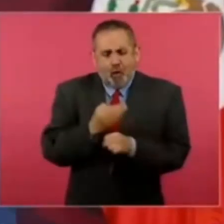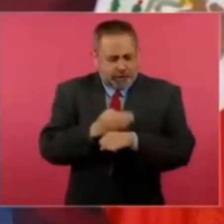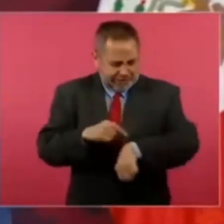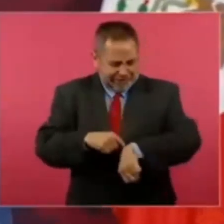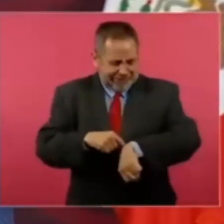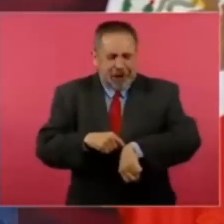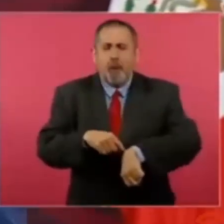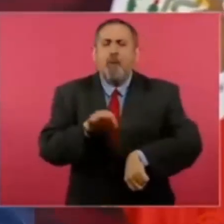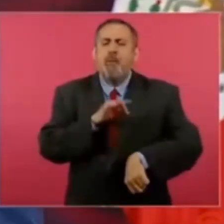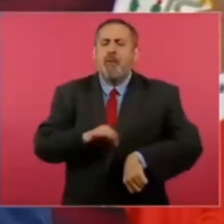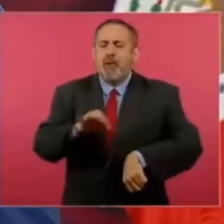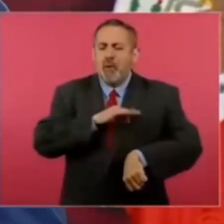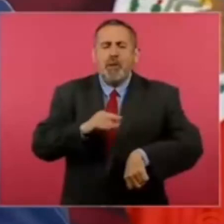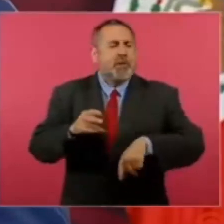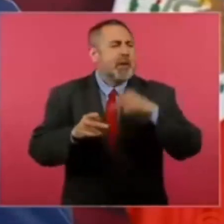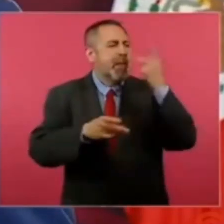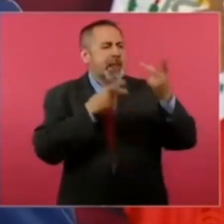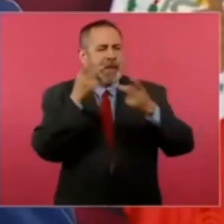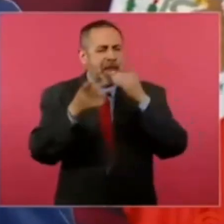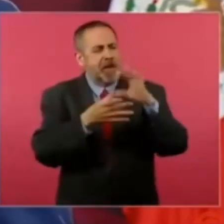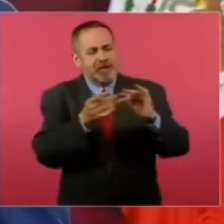horas.